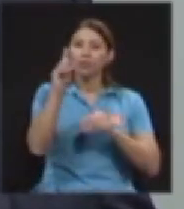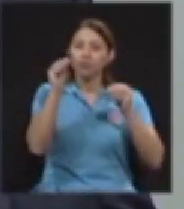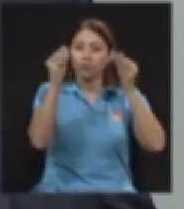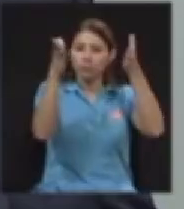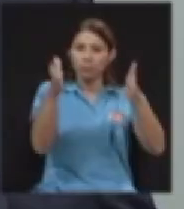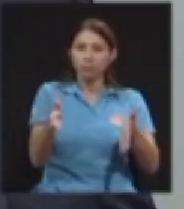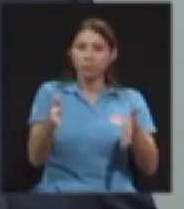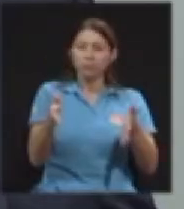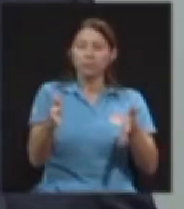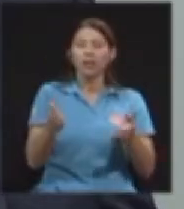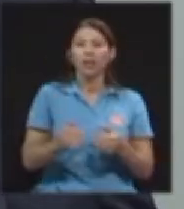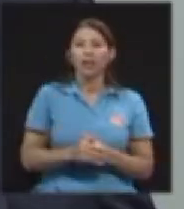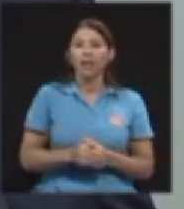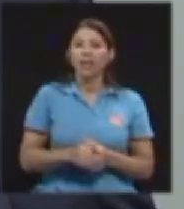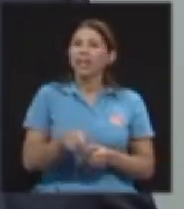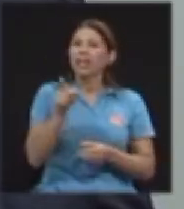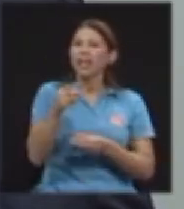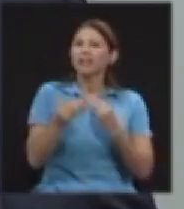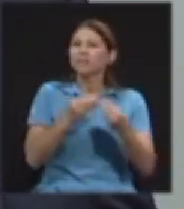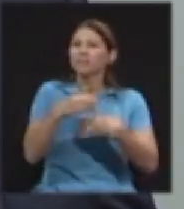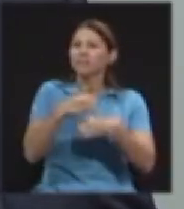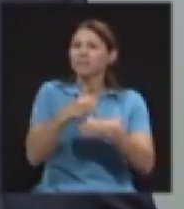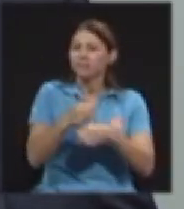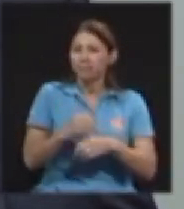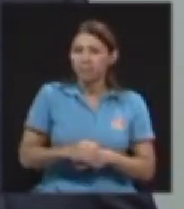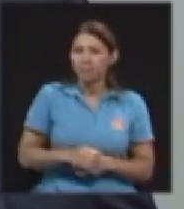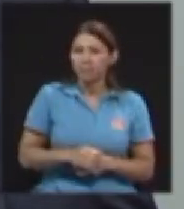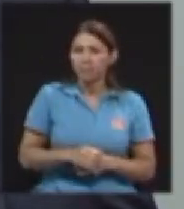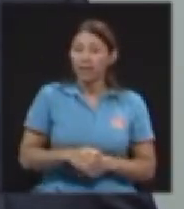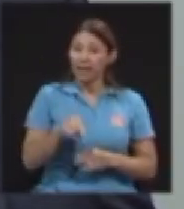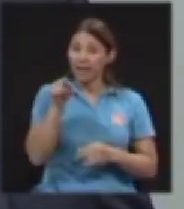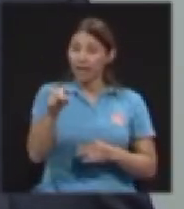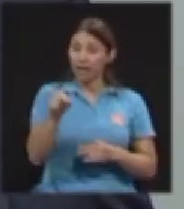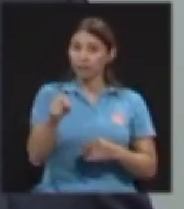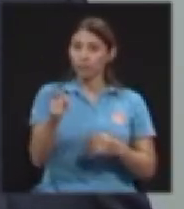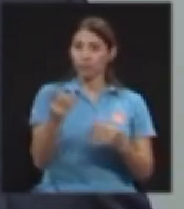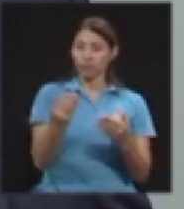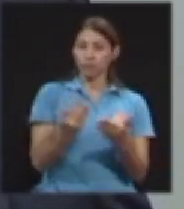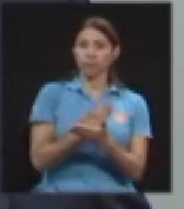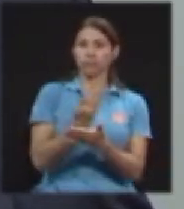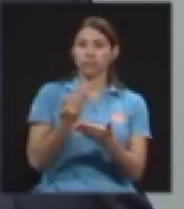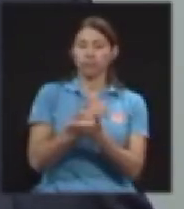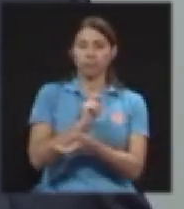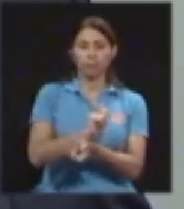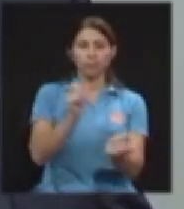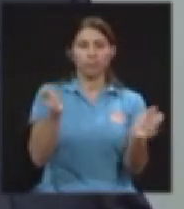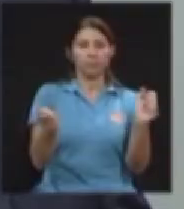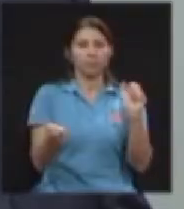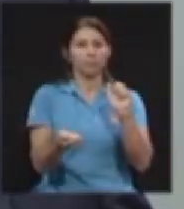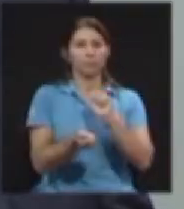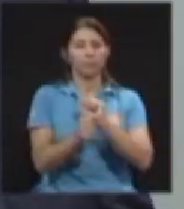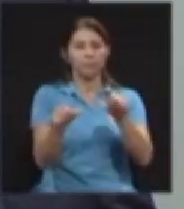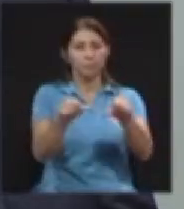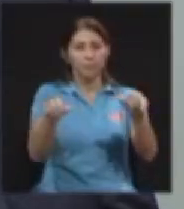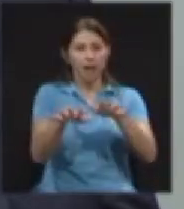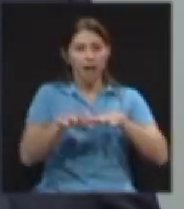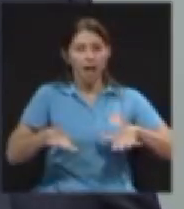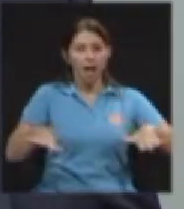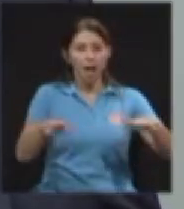académico que lo que hizo fue revolucionar el campo de lo que se llama la organización industrial.